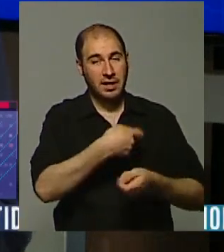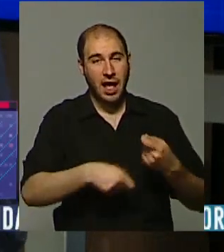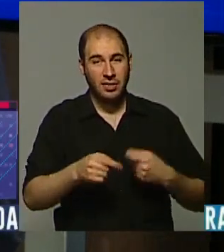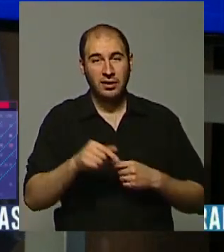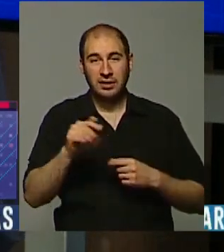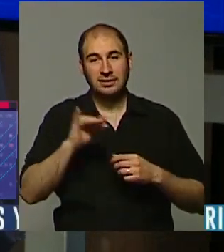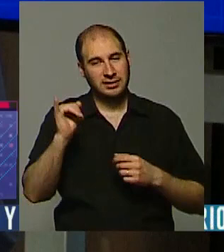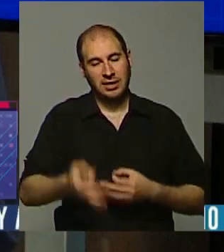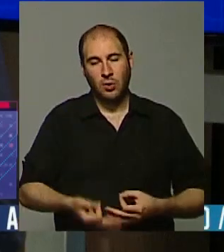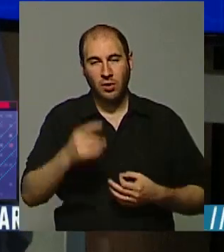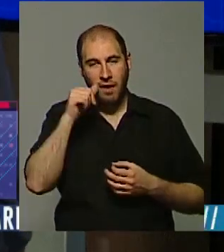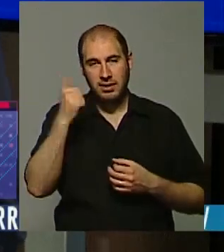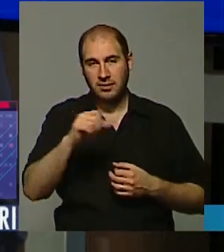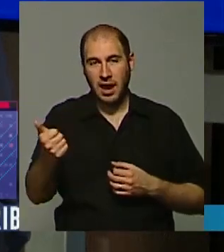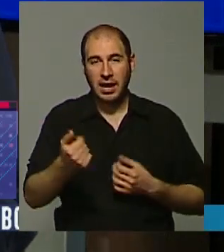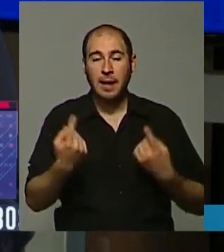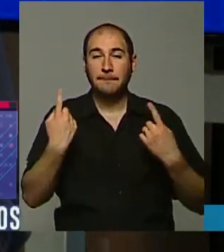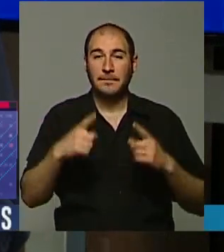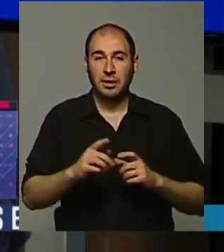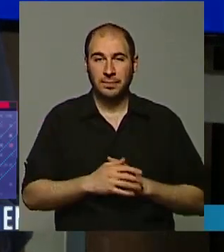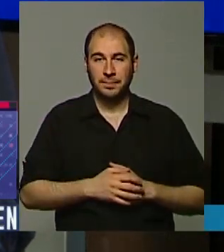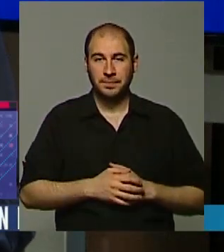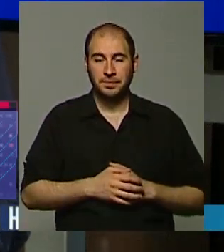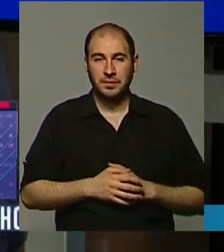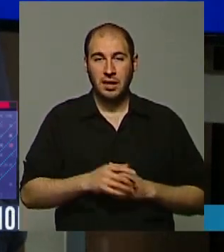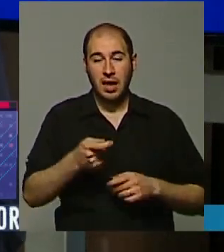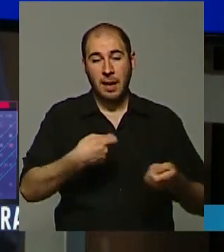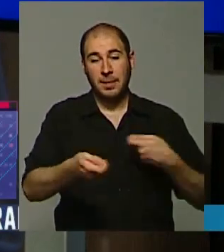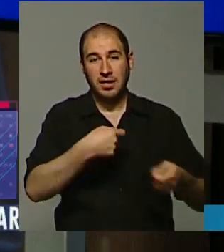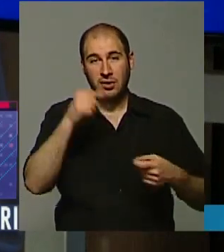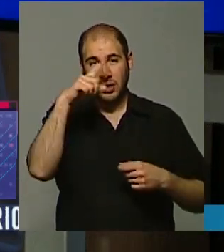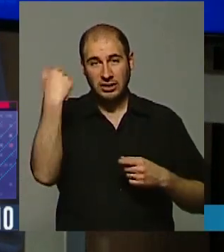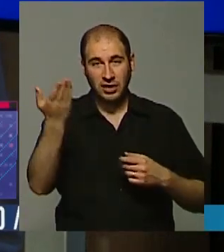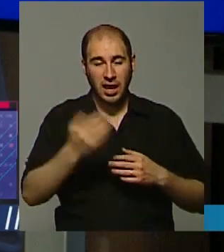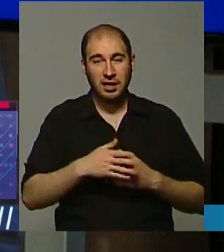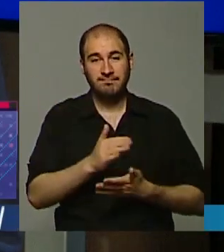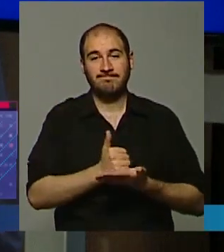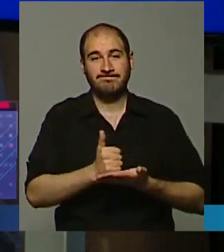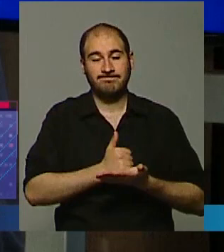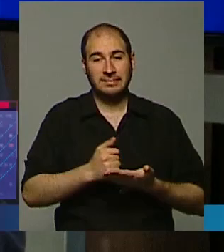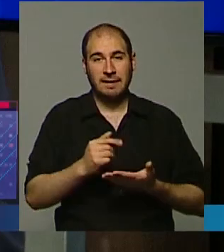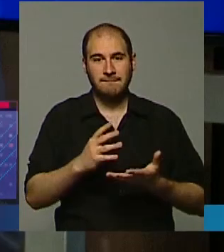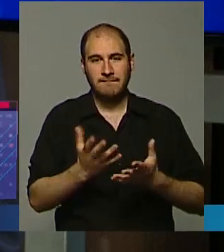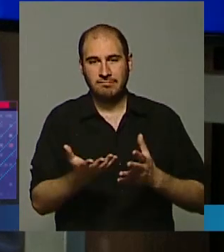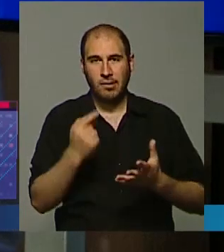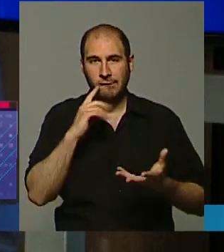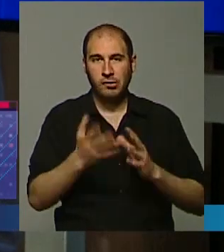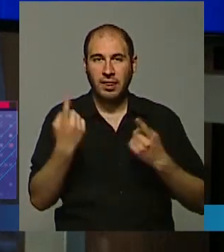descartaba un triunfo de Alberto Fernández, pero evidentemente los mercados internacionales esperaban otro tipo de